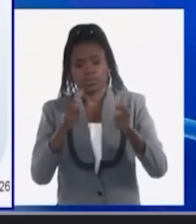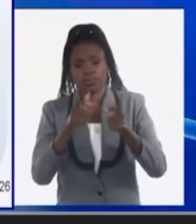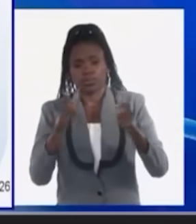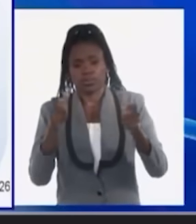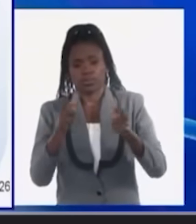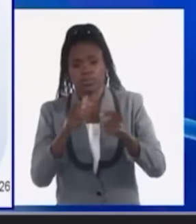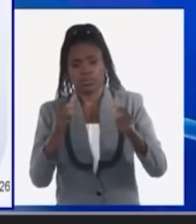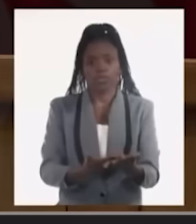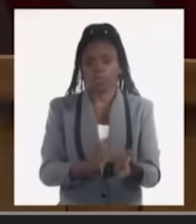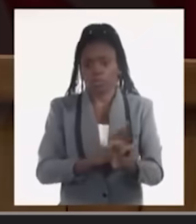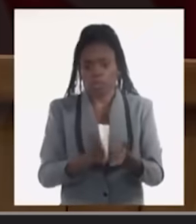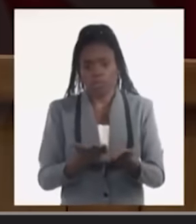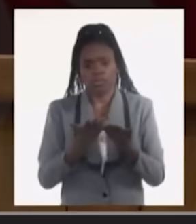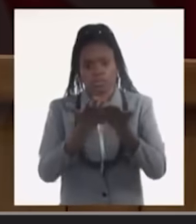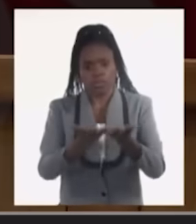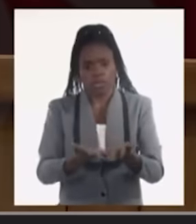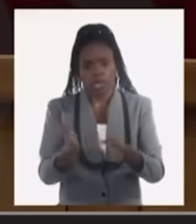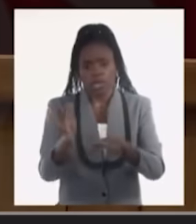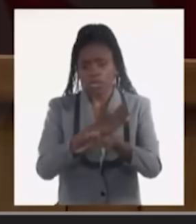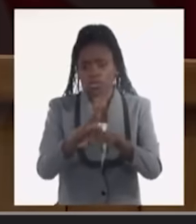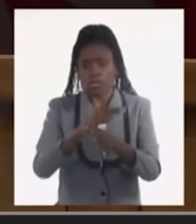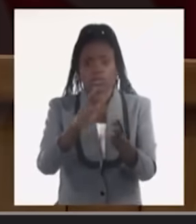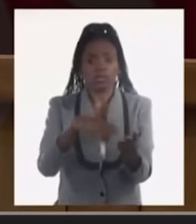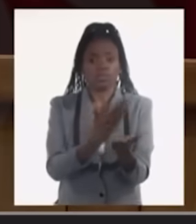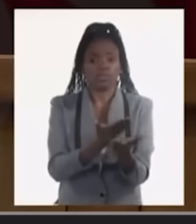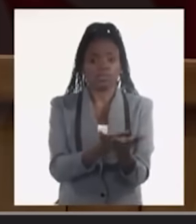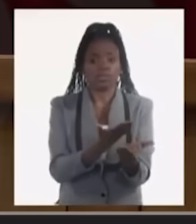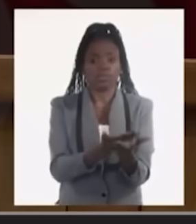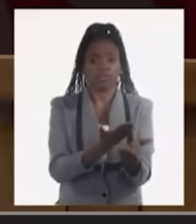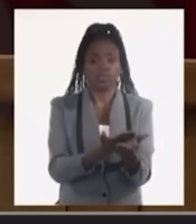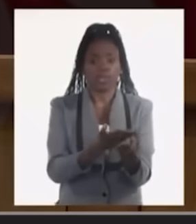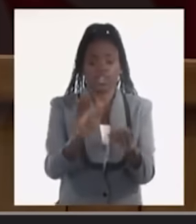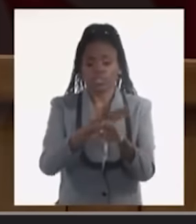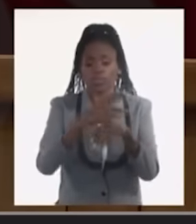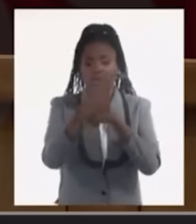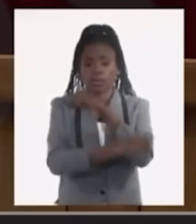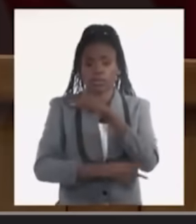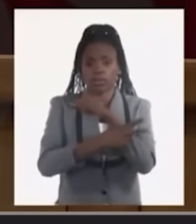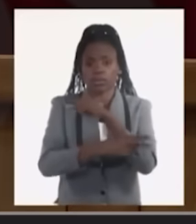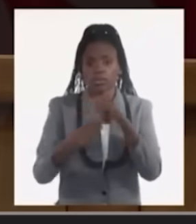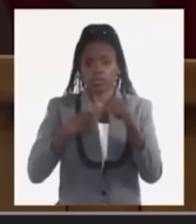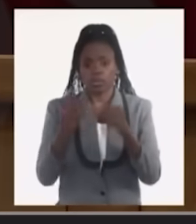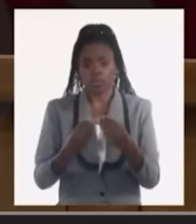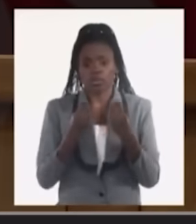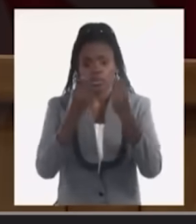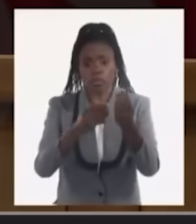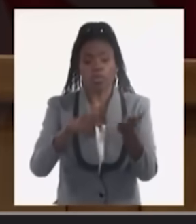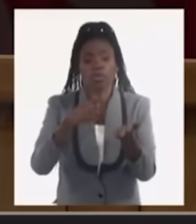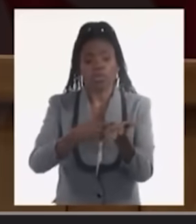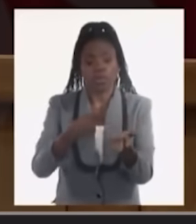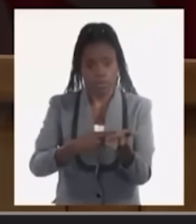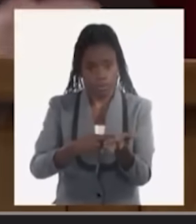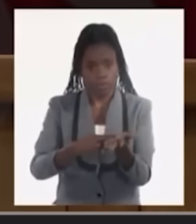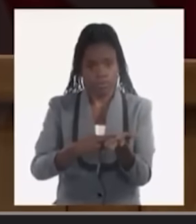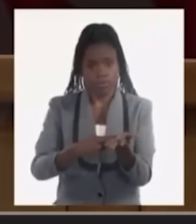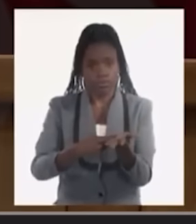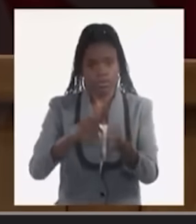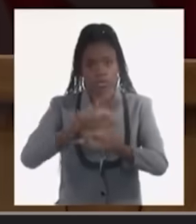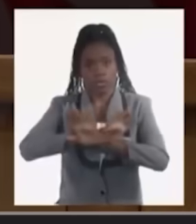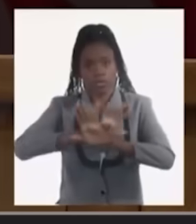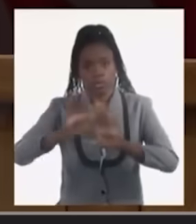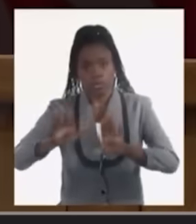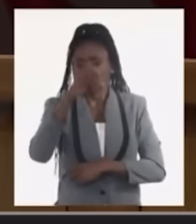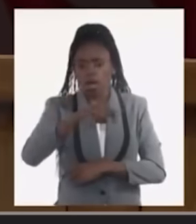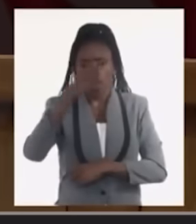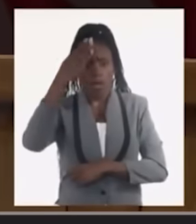inversión extranjera. Tenemos varias solicitudes desde varios países que nos han dicho: yo pongo el dinero, ustedes pongan